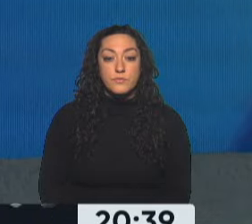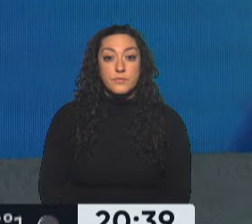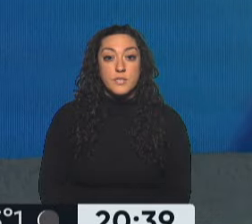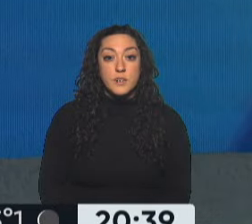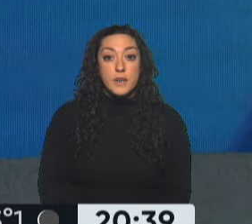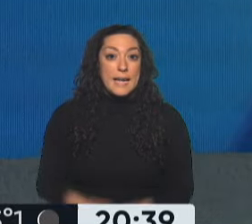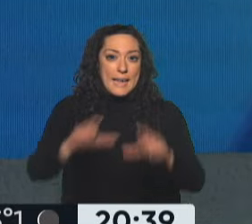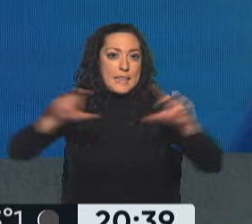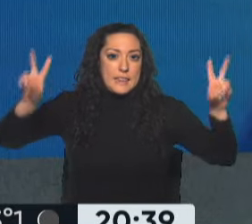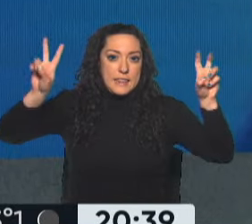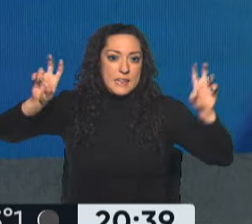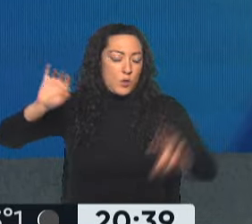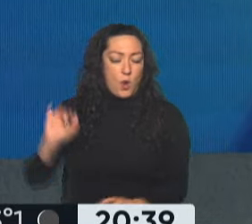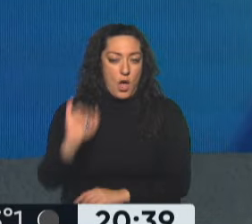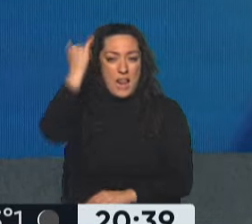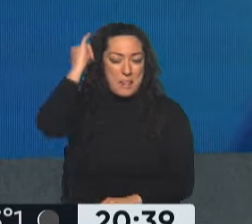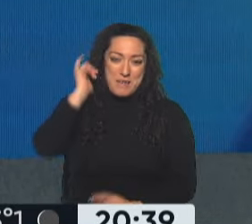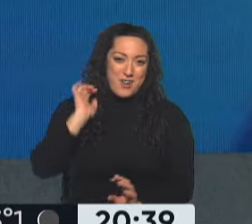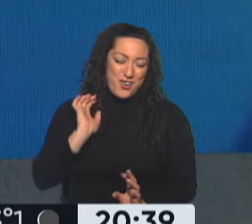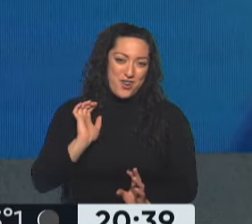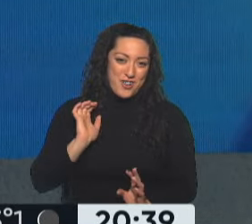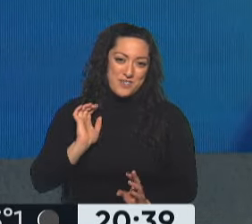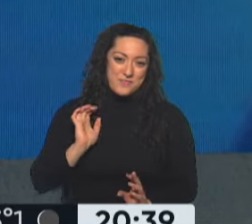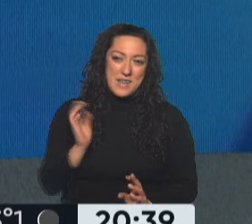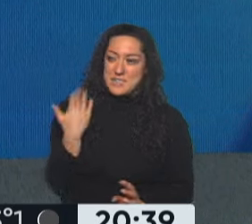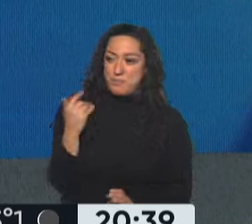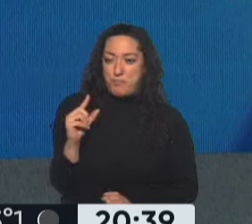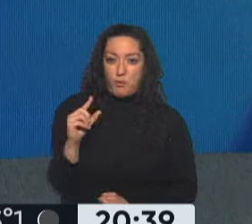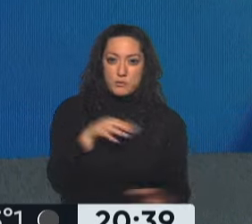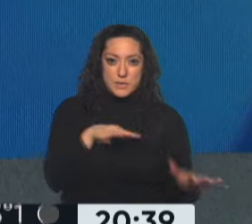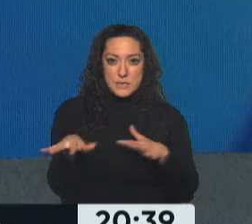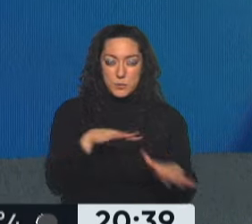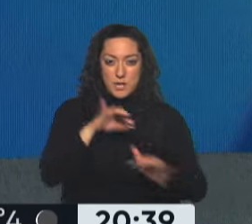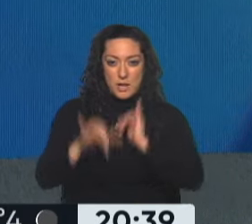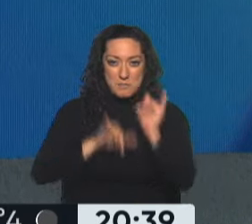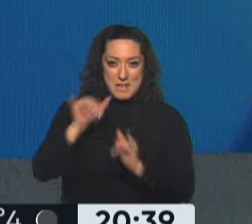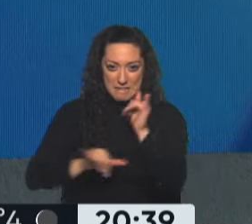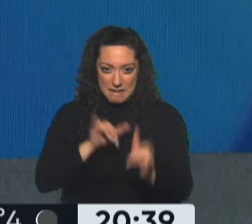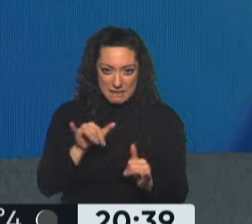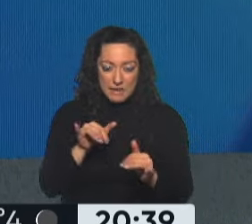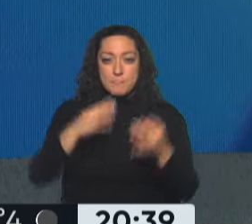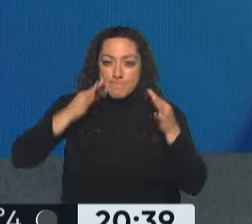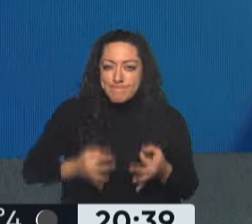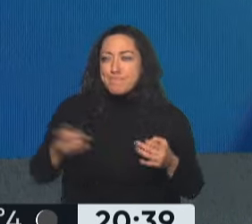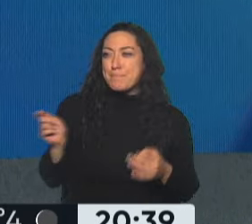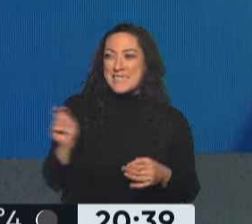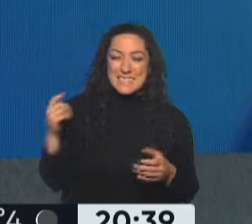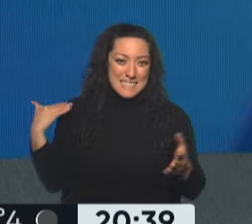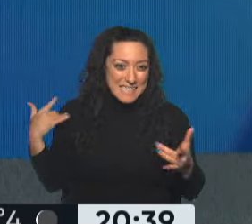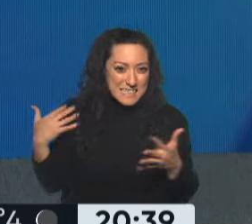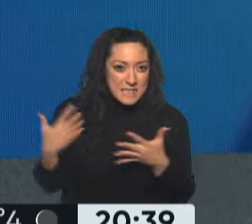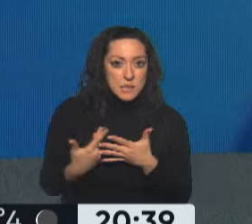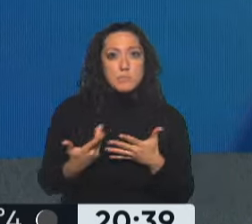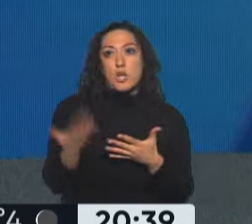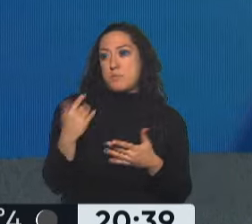Es el mejor título para describir lo que ha pasado en las últimas horas, en realidad en los últimos meses, pero se descubrió en las últimas horas,